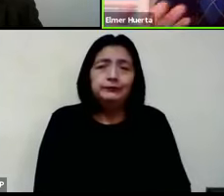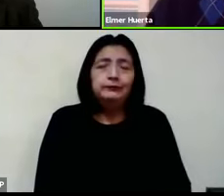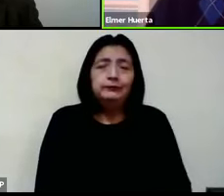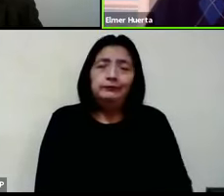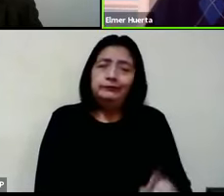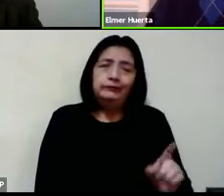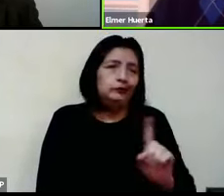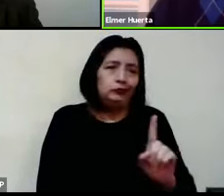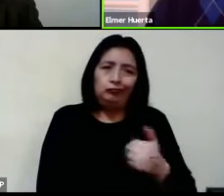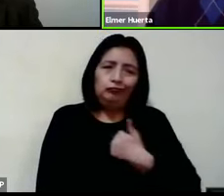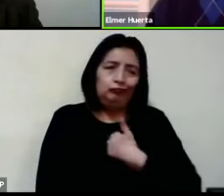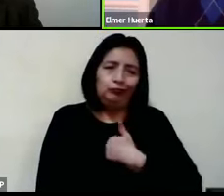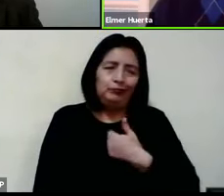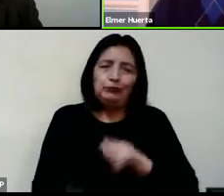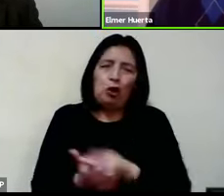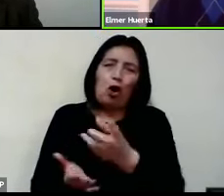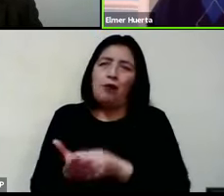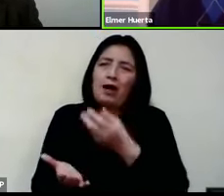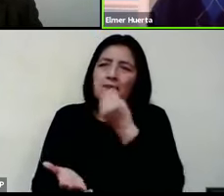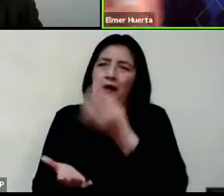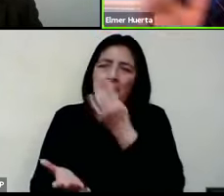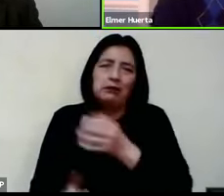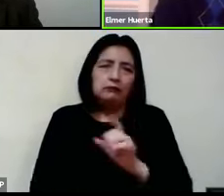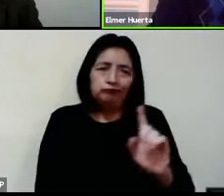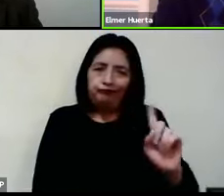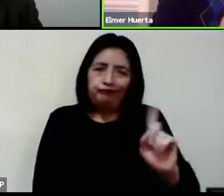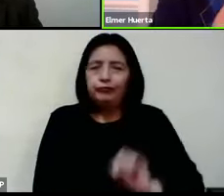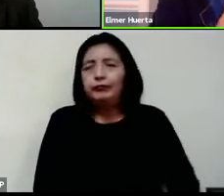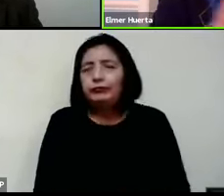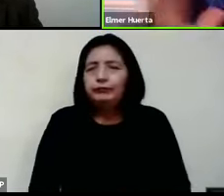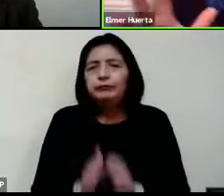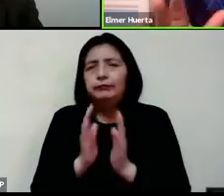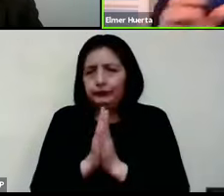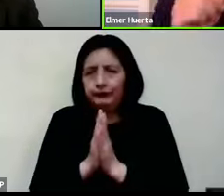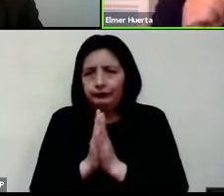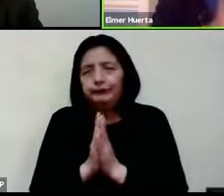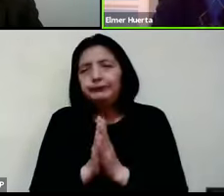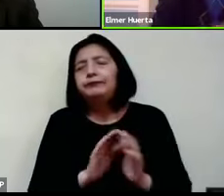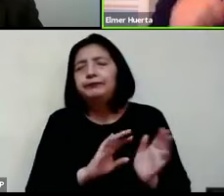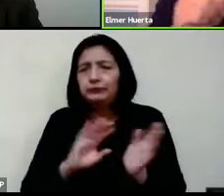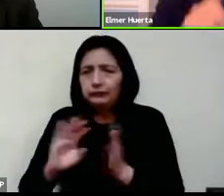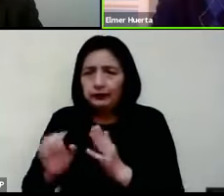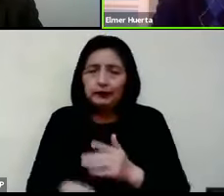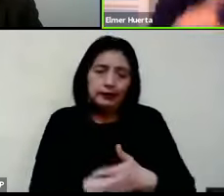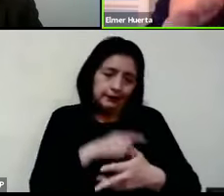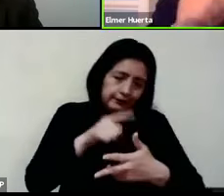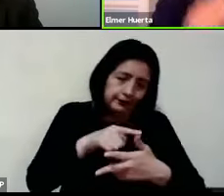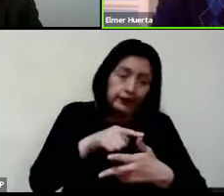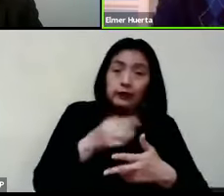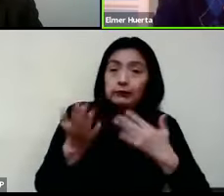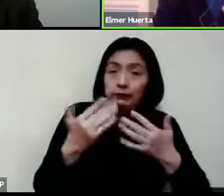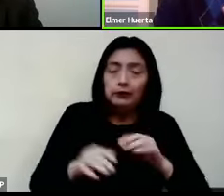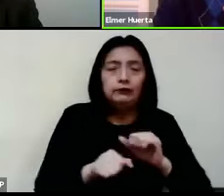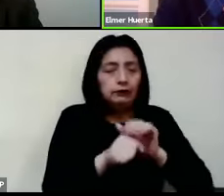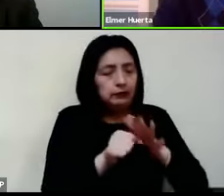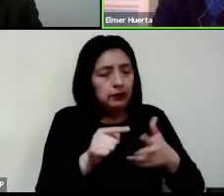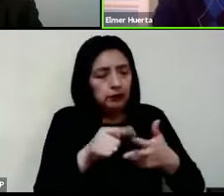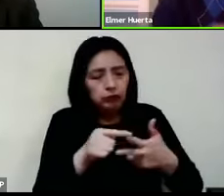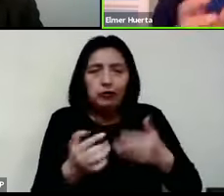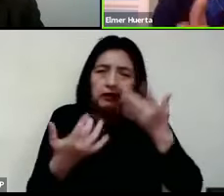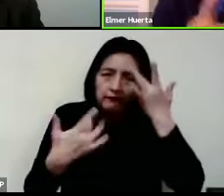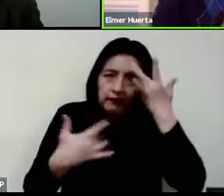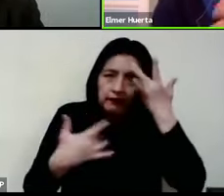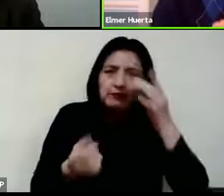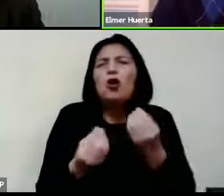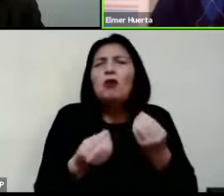No se automediquen, por favor. Muy bien. Entonces, ya hemos hablado del virus, de la enfermedad y cómo manejar la enfermedad en la